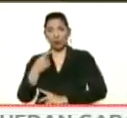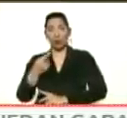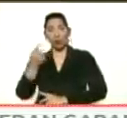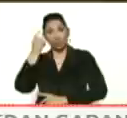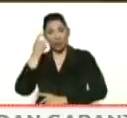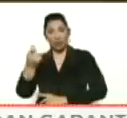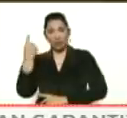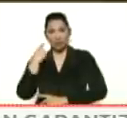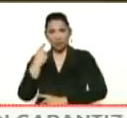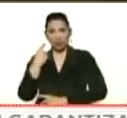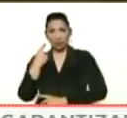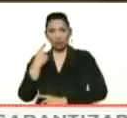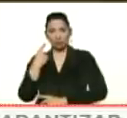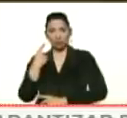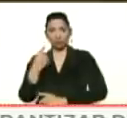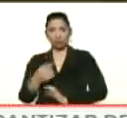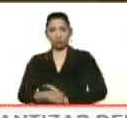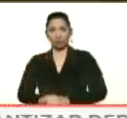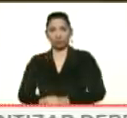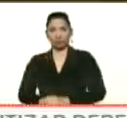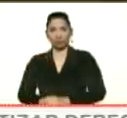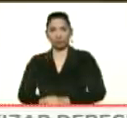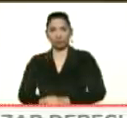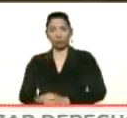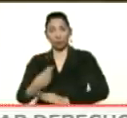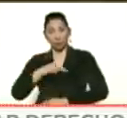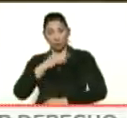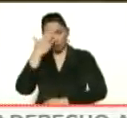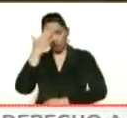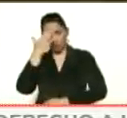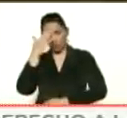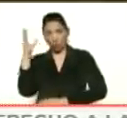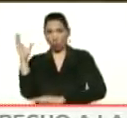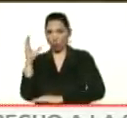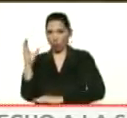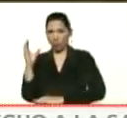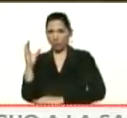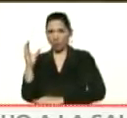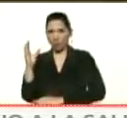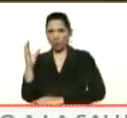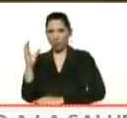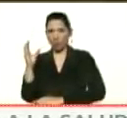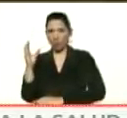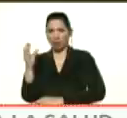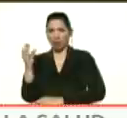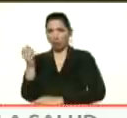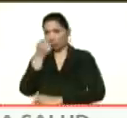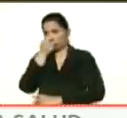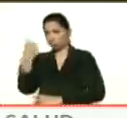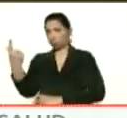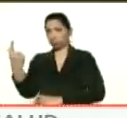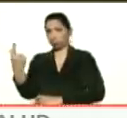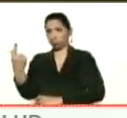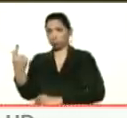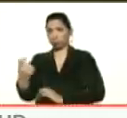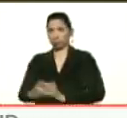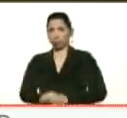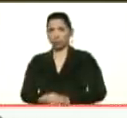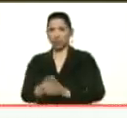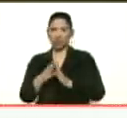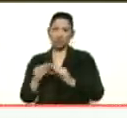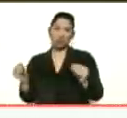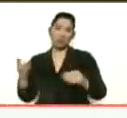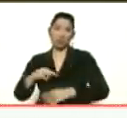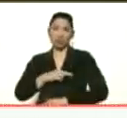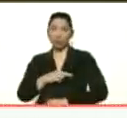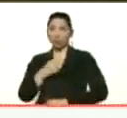ayer, puesto que lo que sabemos es que Colombia va a hacer caso omiso de todo esto que estamos